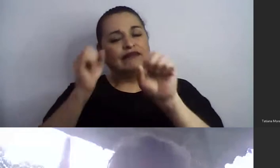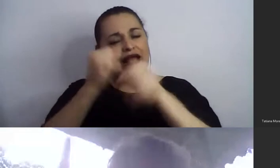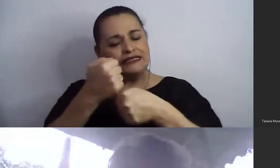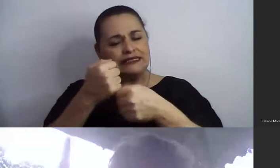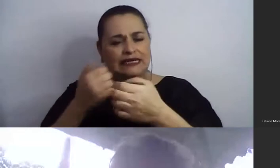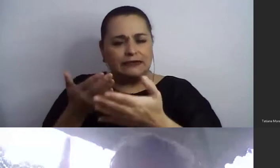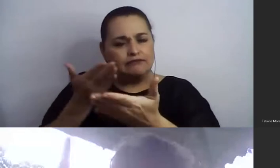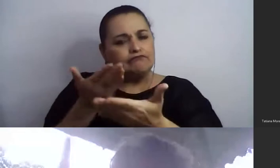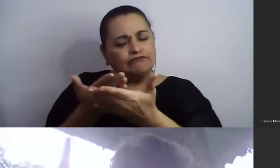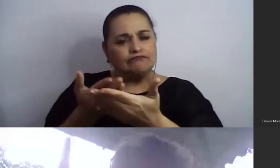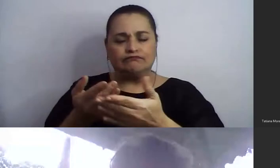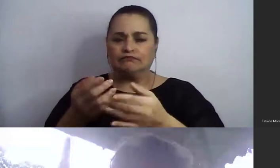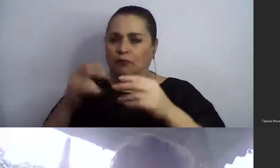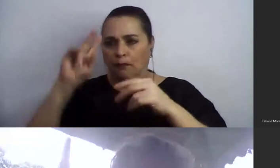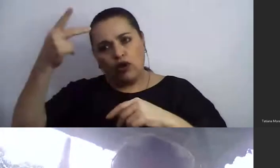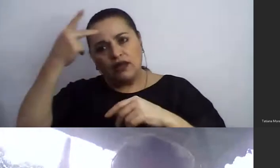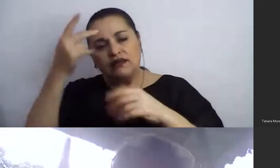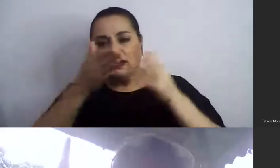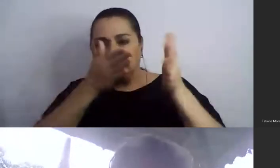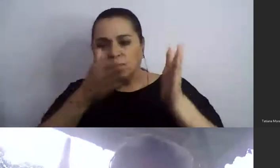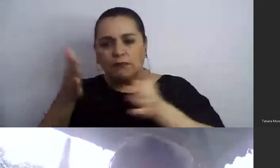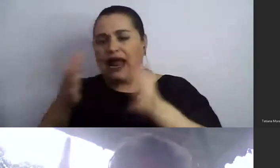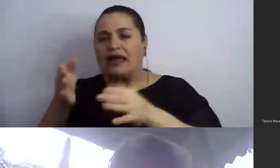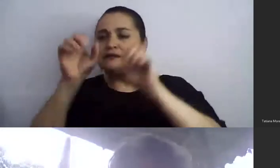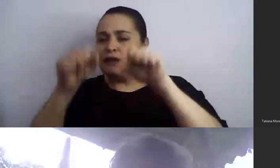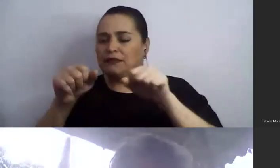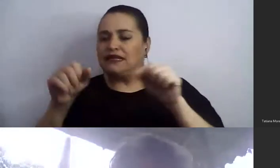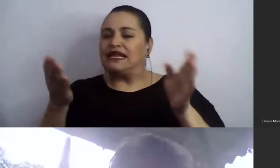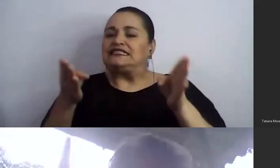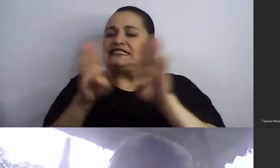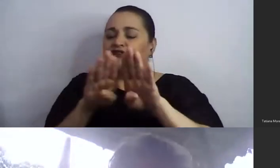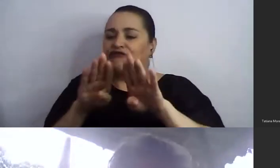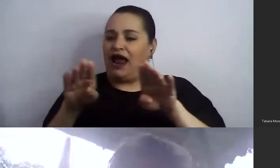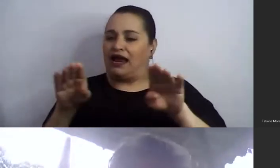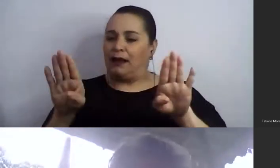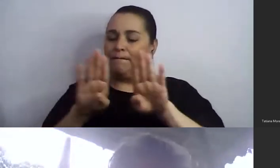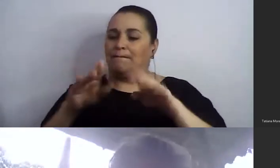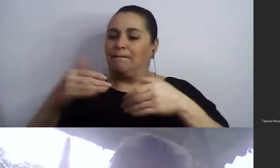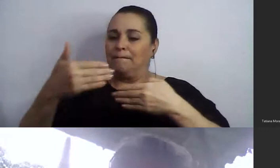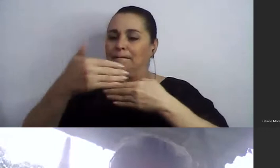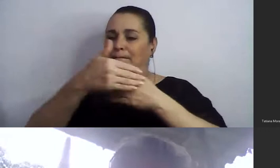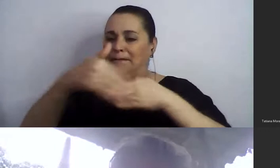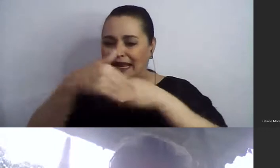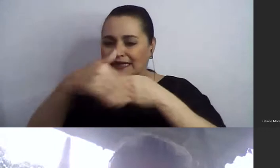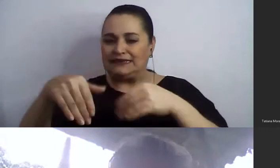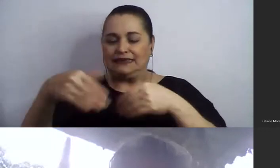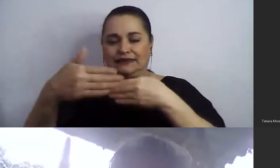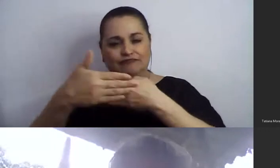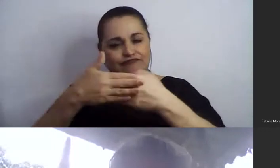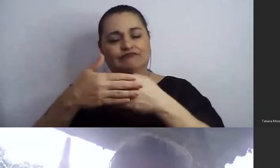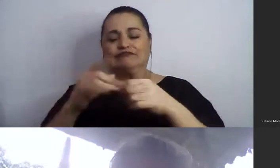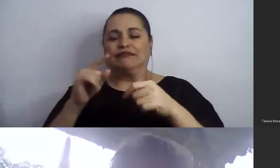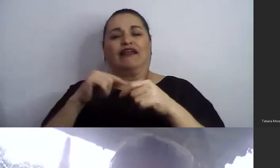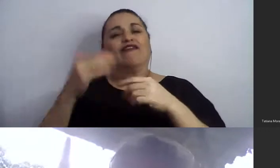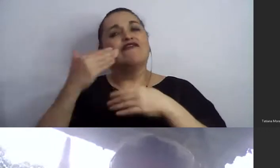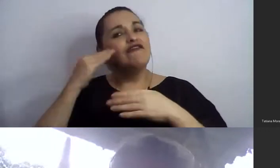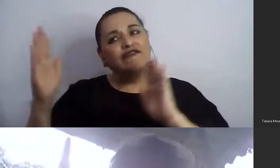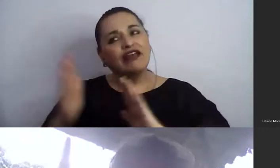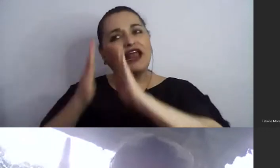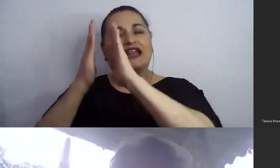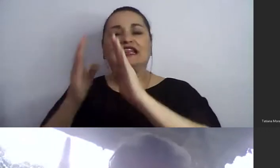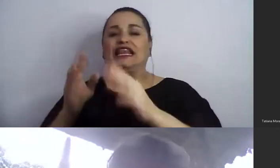políticas y planes que permitan abordar las brechas preexistentes de desigualdad y hacer frente a la exclusión y a la